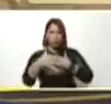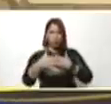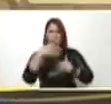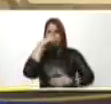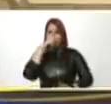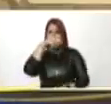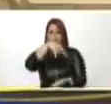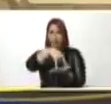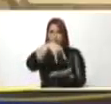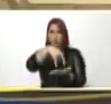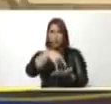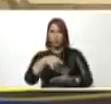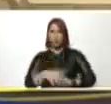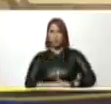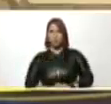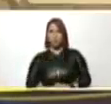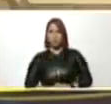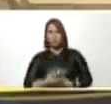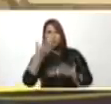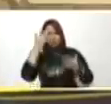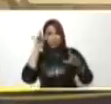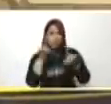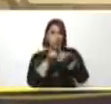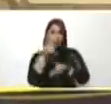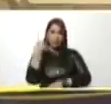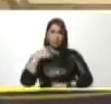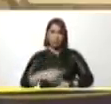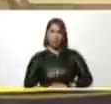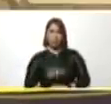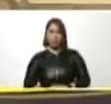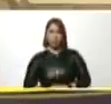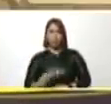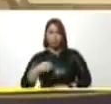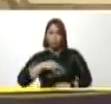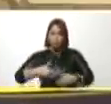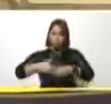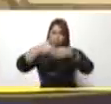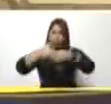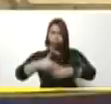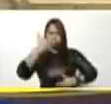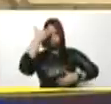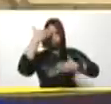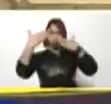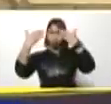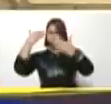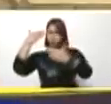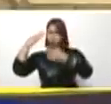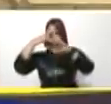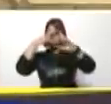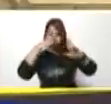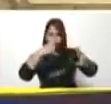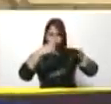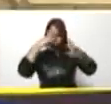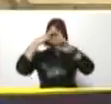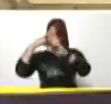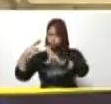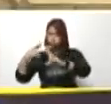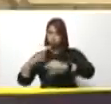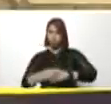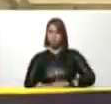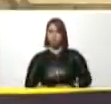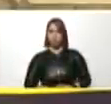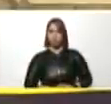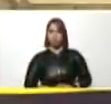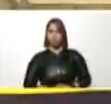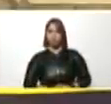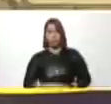Carabobo. Parece que fue ayer que nos dimos las manos, que nos saludamos respetuosamente, como debe